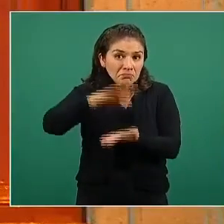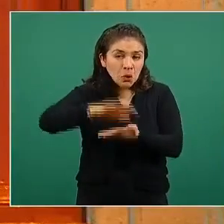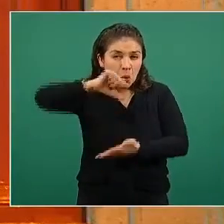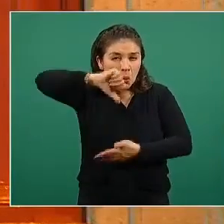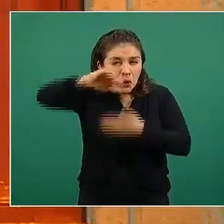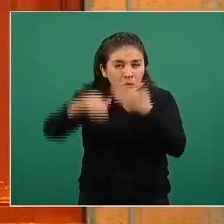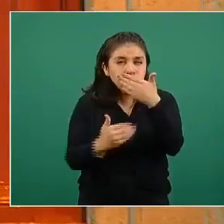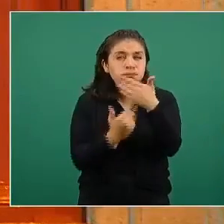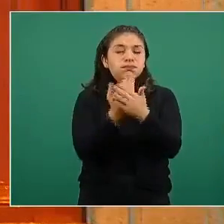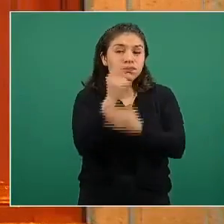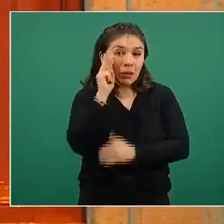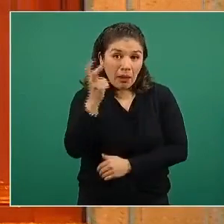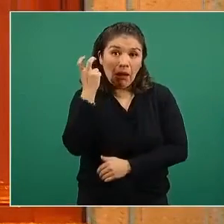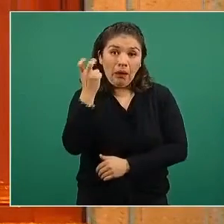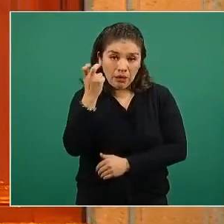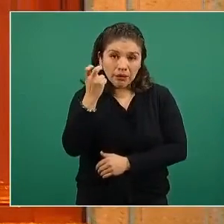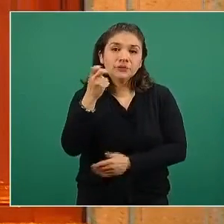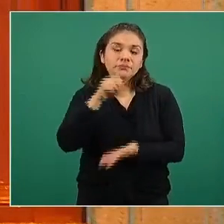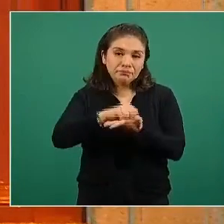del 47%.